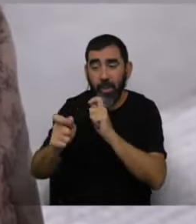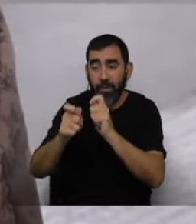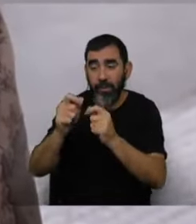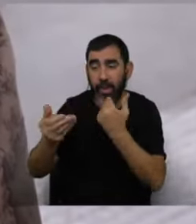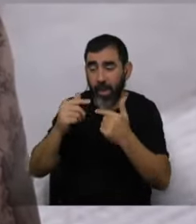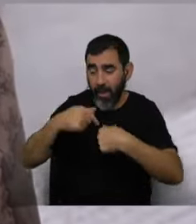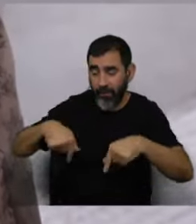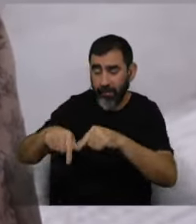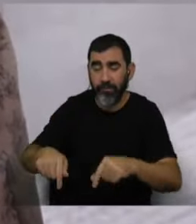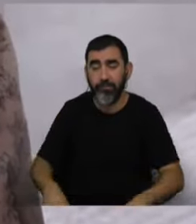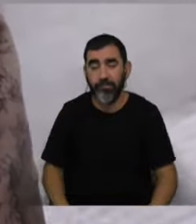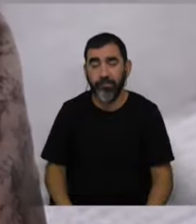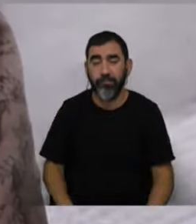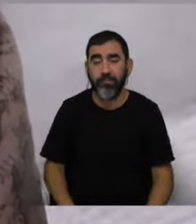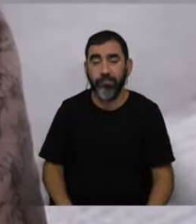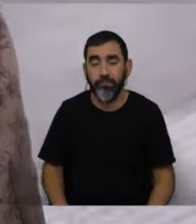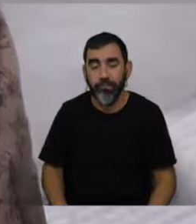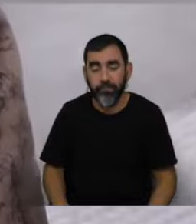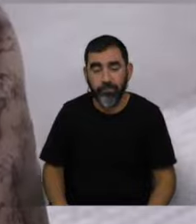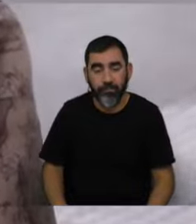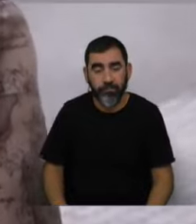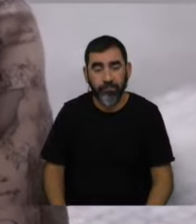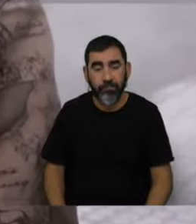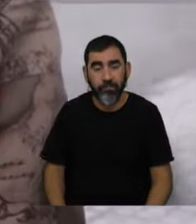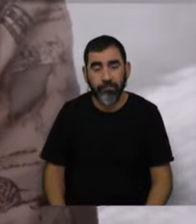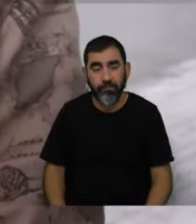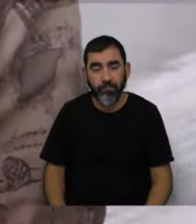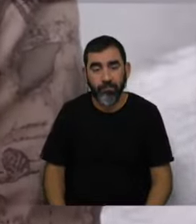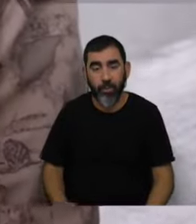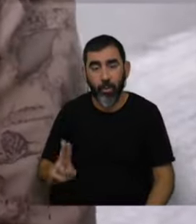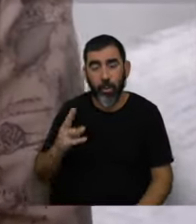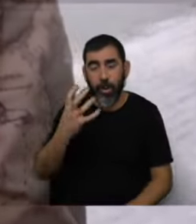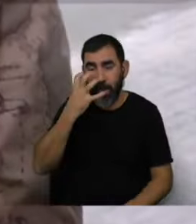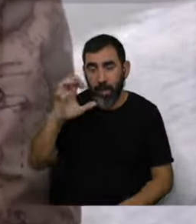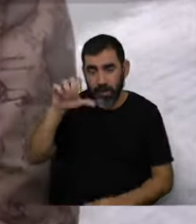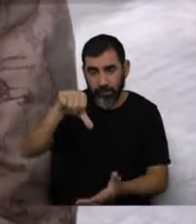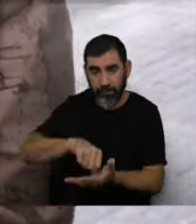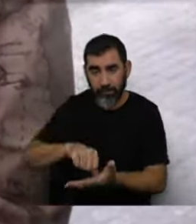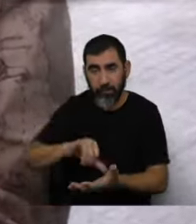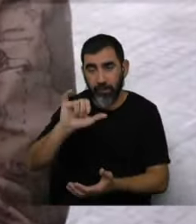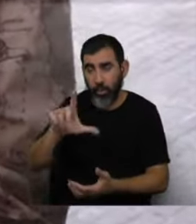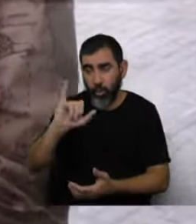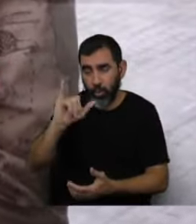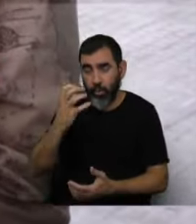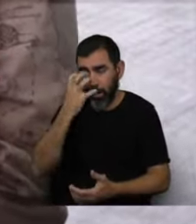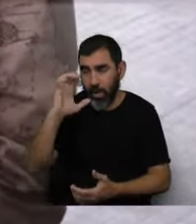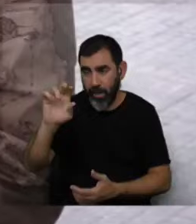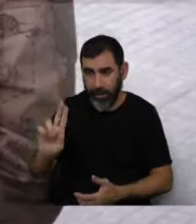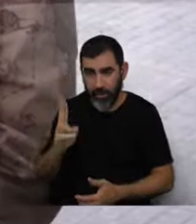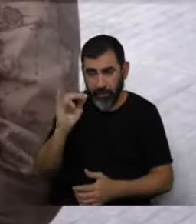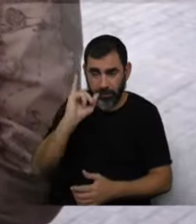conversar con nosotros para cerrar una muestra más de que Uruguay es un país racista Sí claro indudablemente